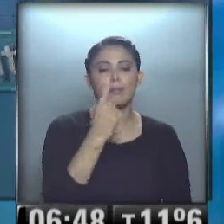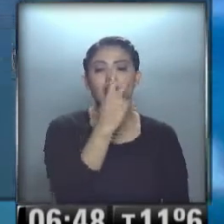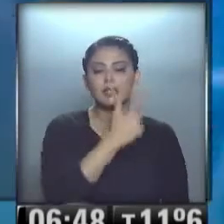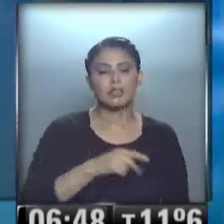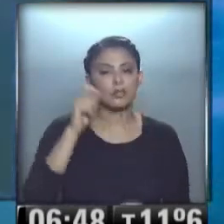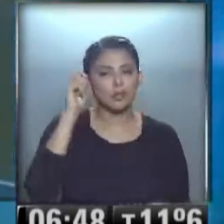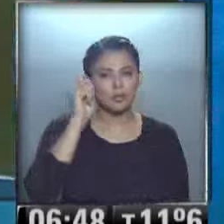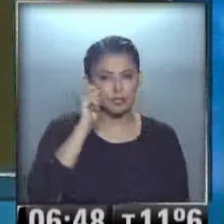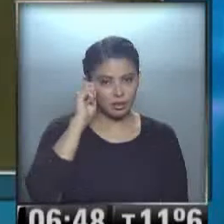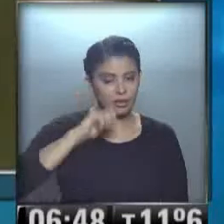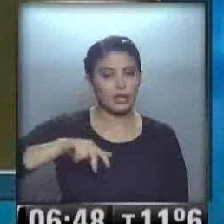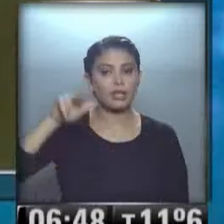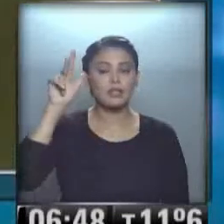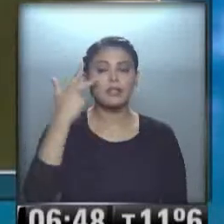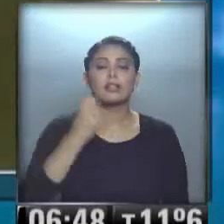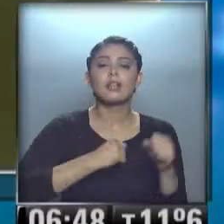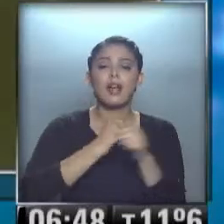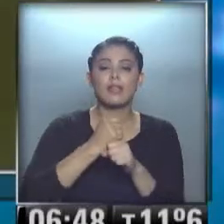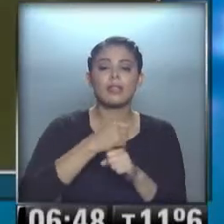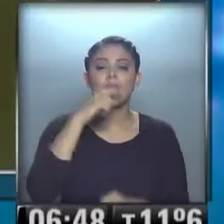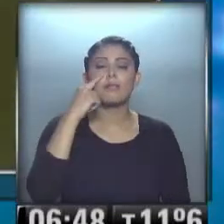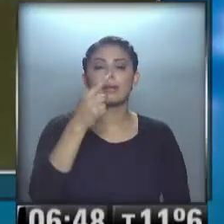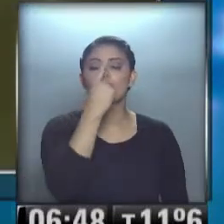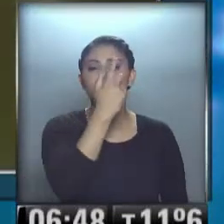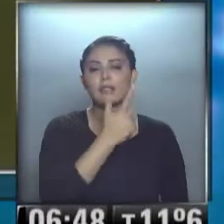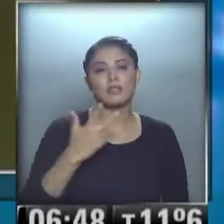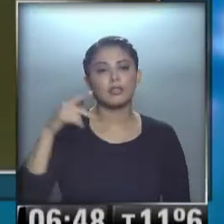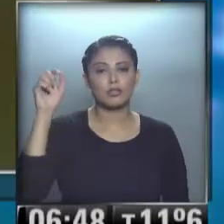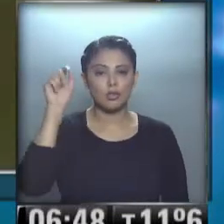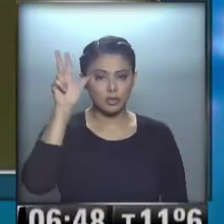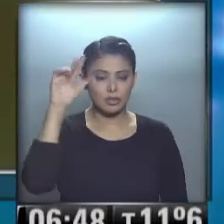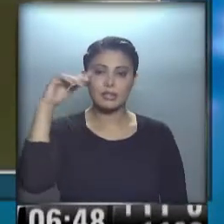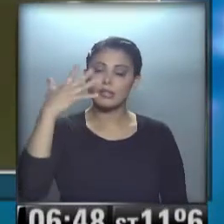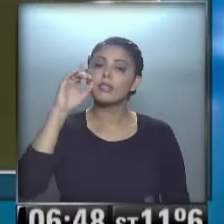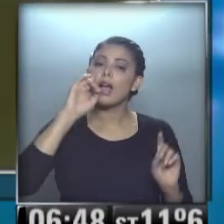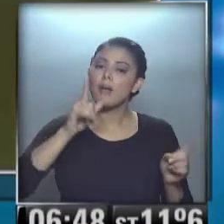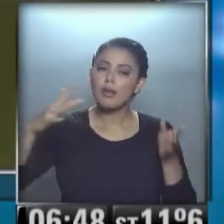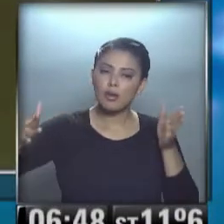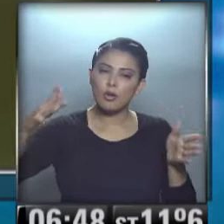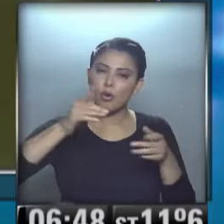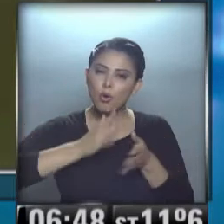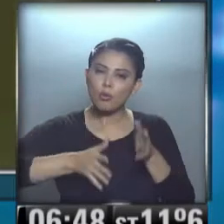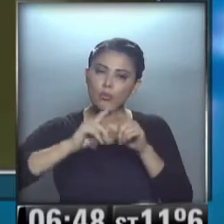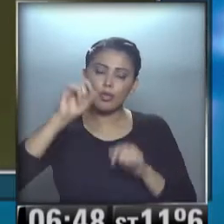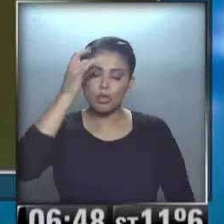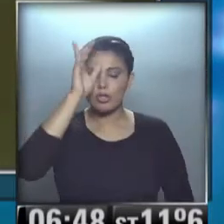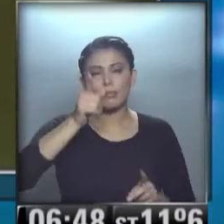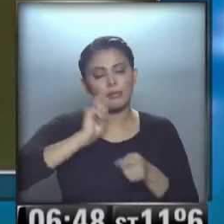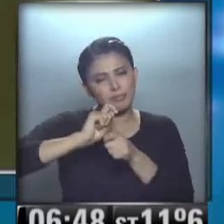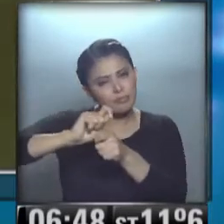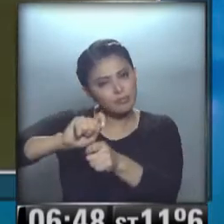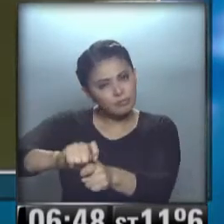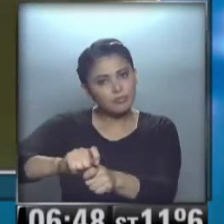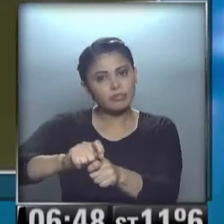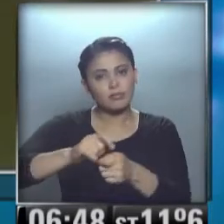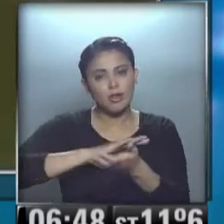1383 al 1385, también en la ruta 12, entonces en este tramo se están realizando obras, se está